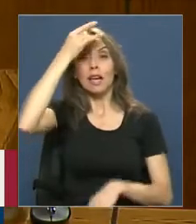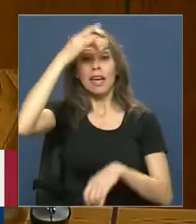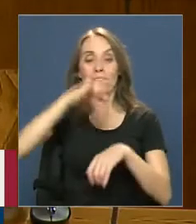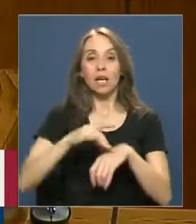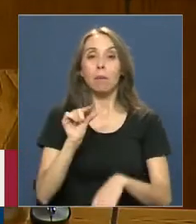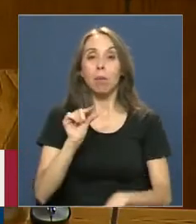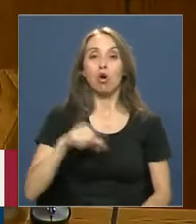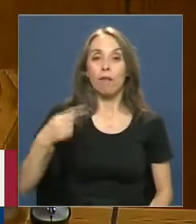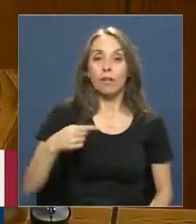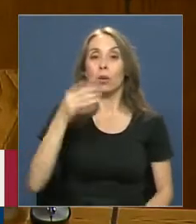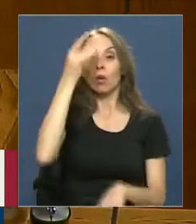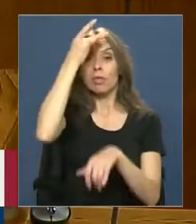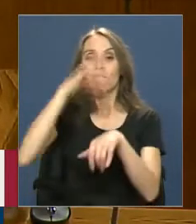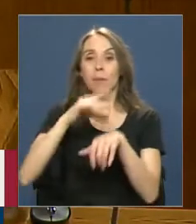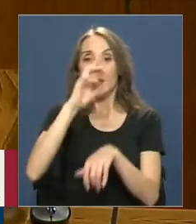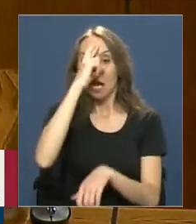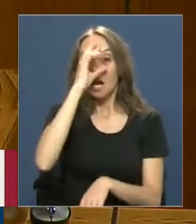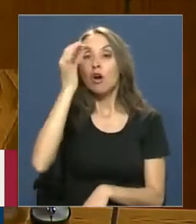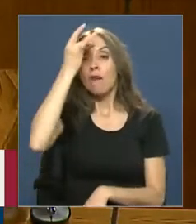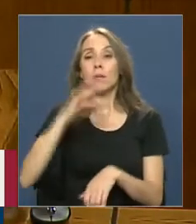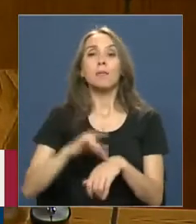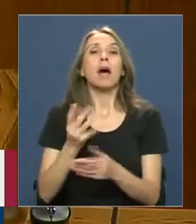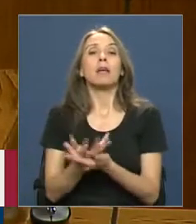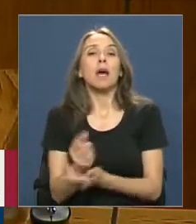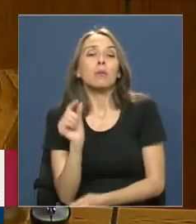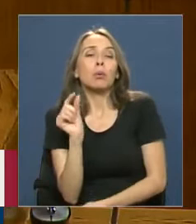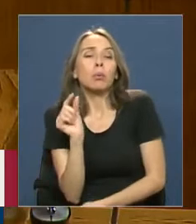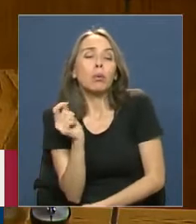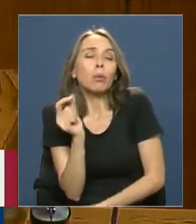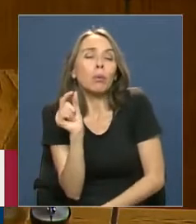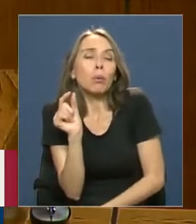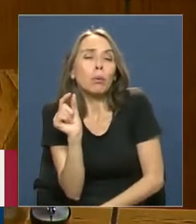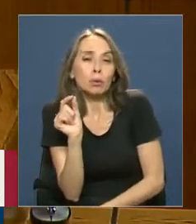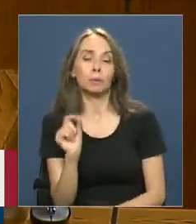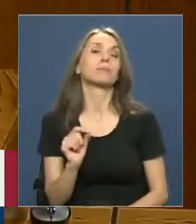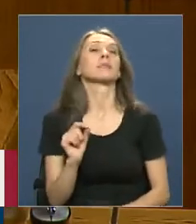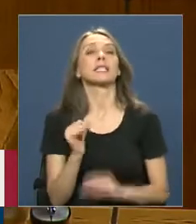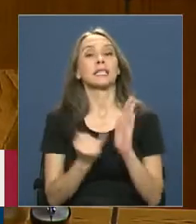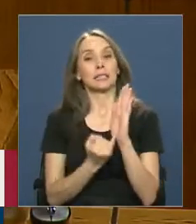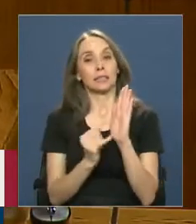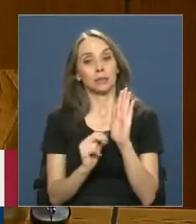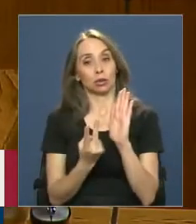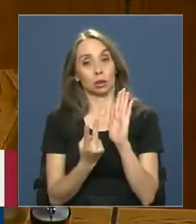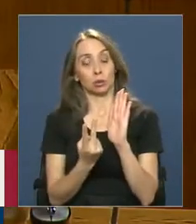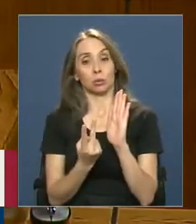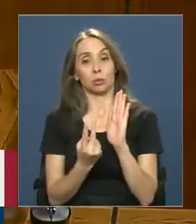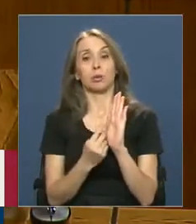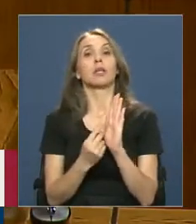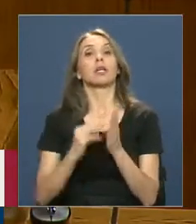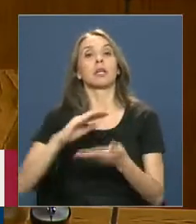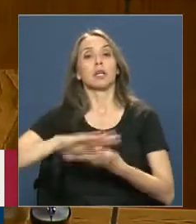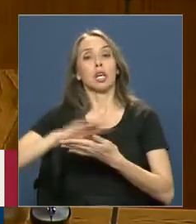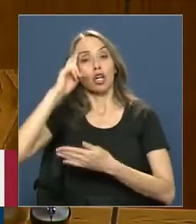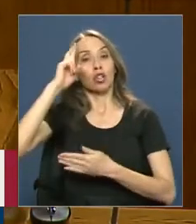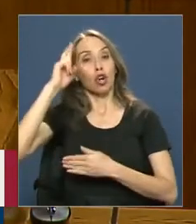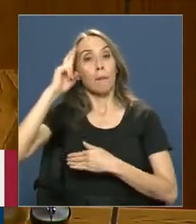Poco Frecuentes, Raras o de Baja Prevalencia. El inciso segundo dispone que en el marco de la conmemoración